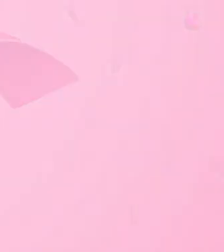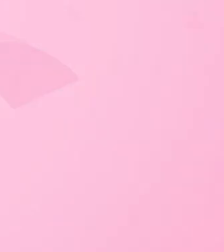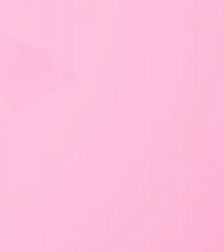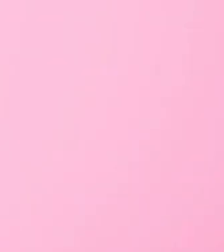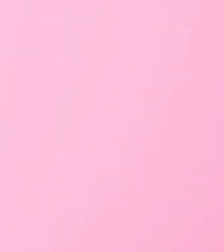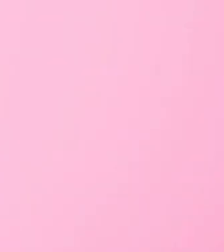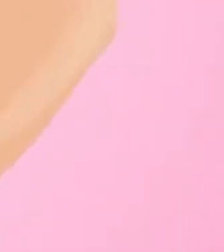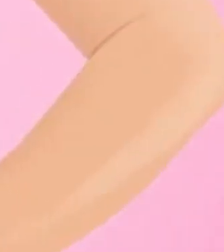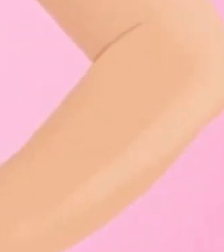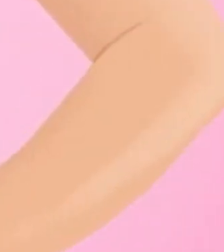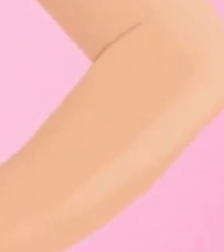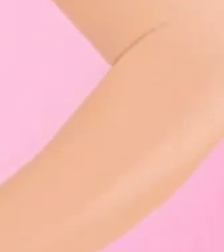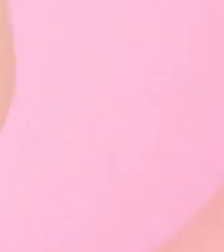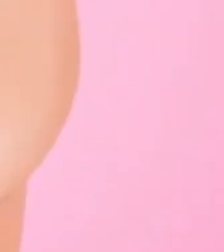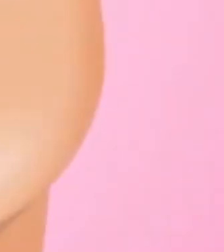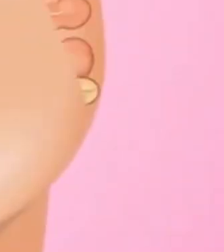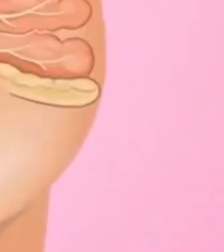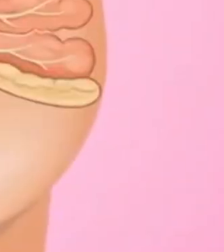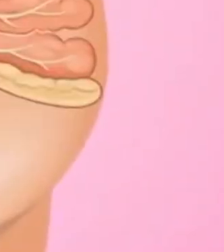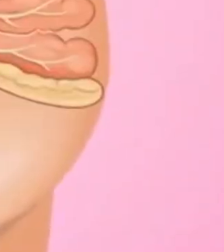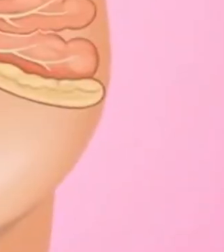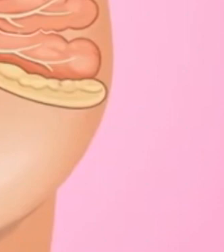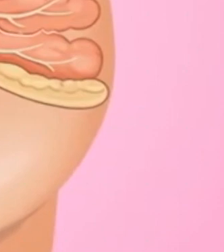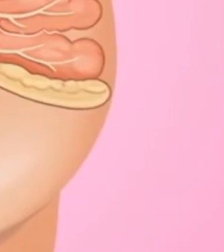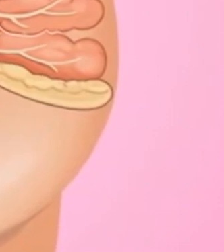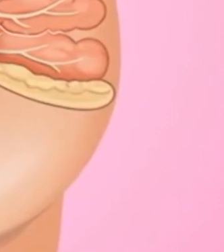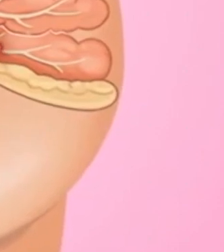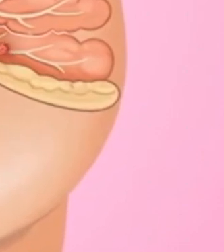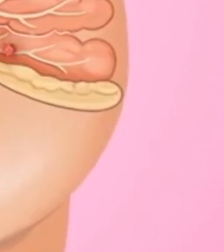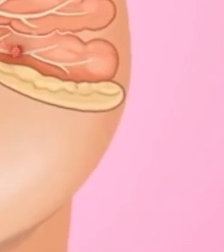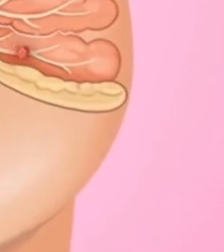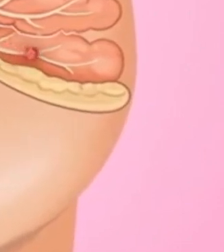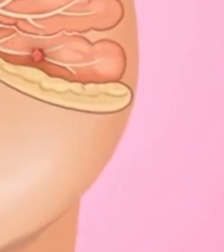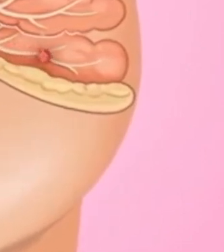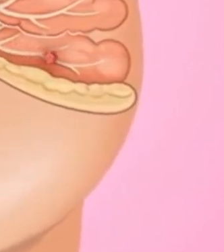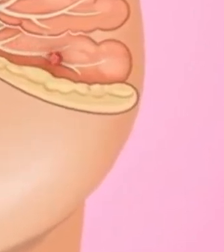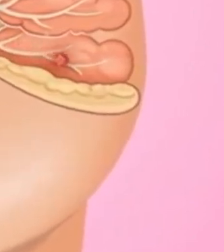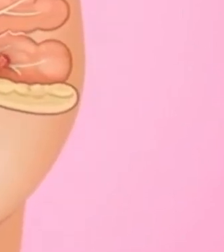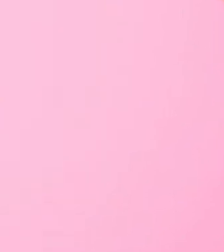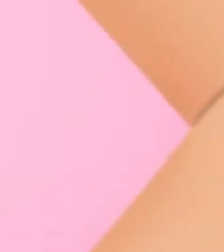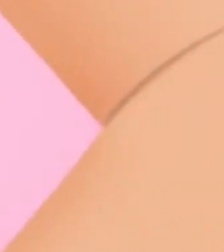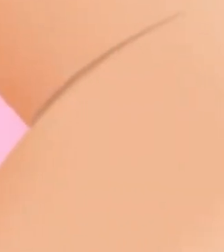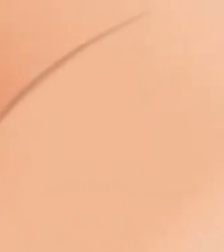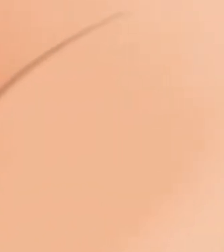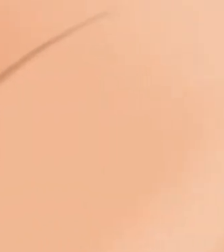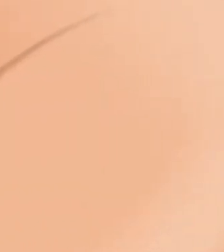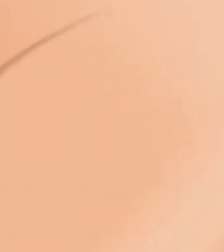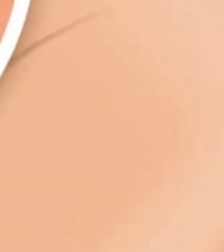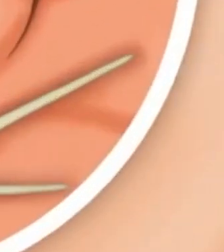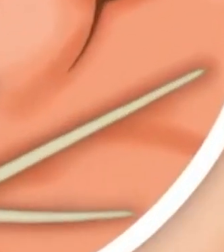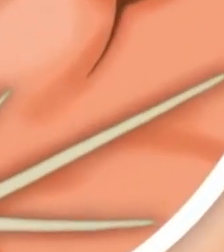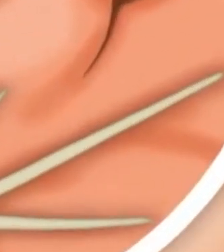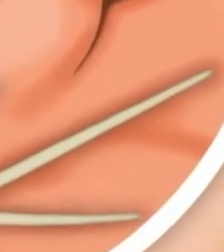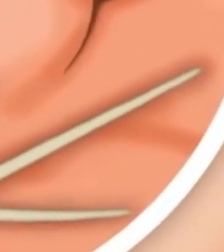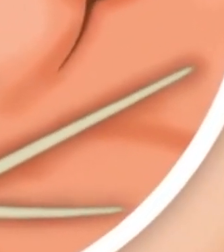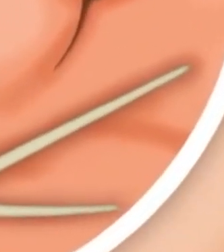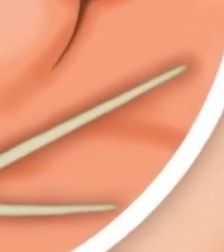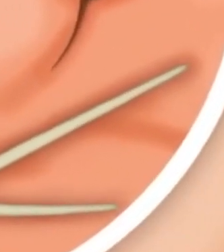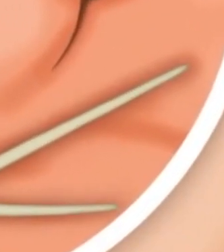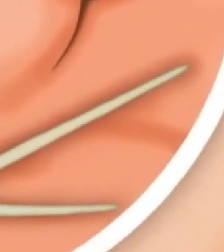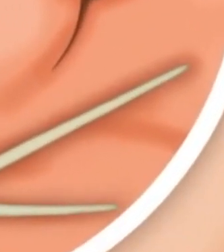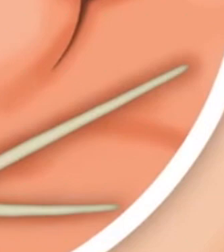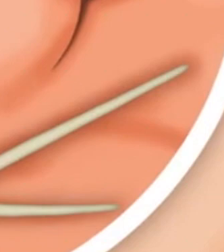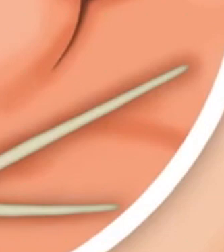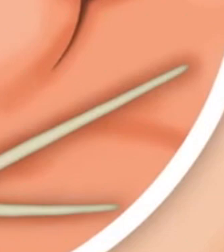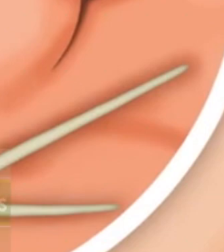La cirugía es un proceso que permite la extirpación directa de tumores cancerosos en el seno, elimina la fuente del cáncer